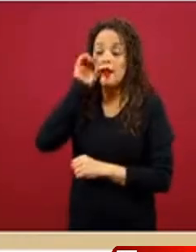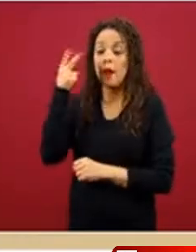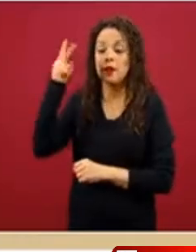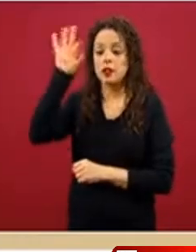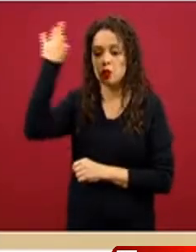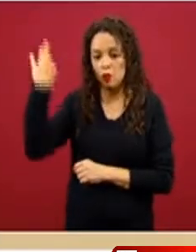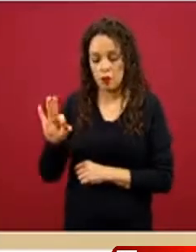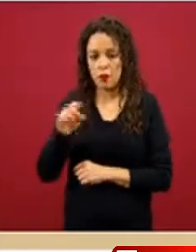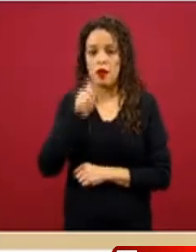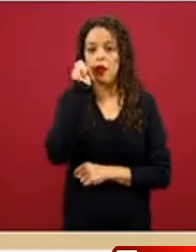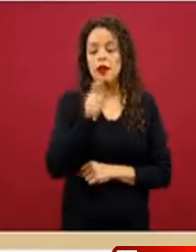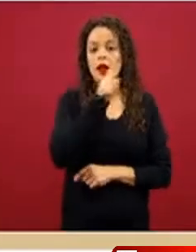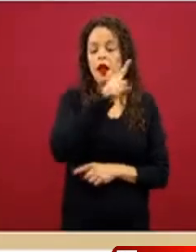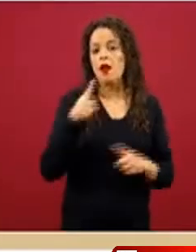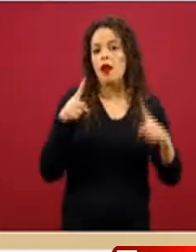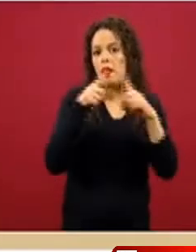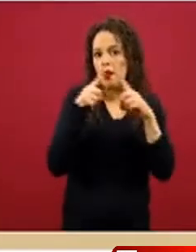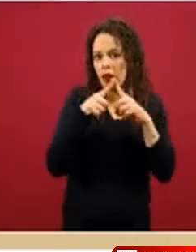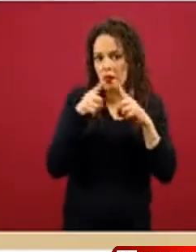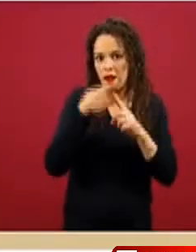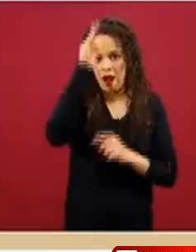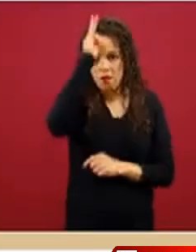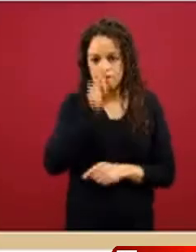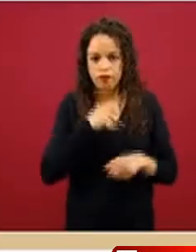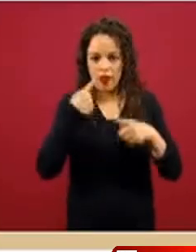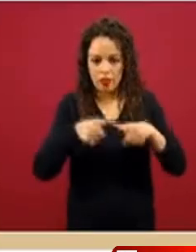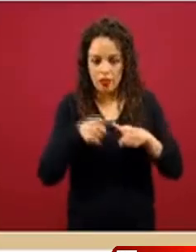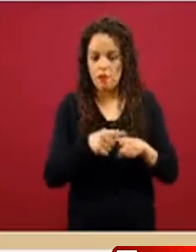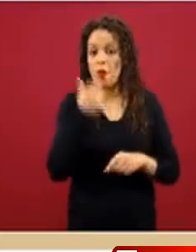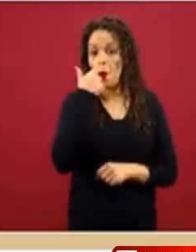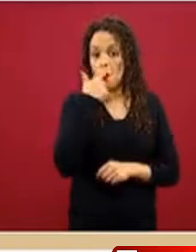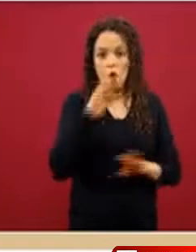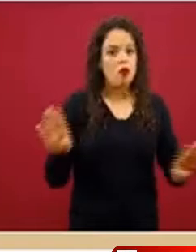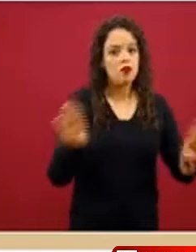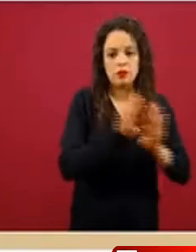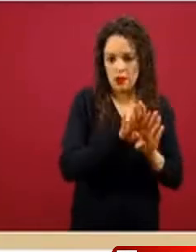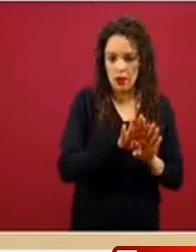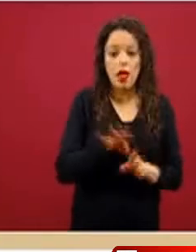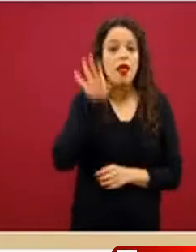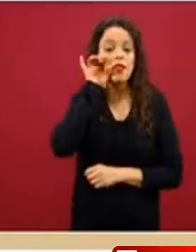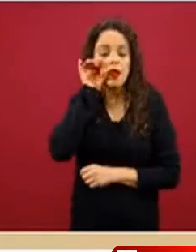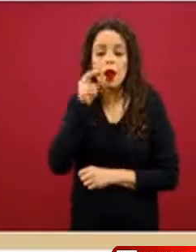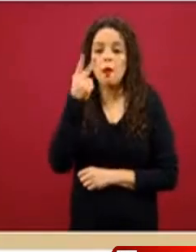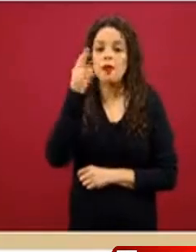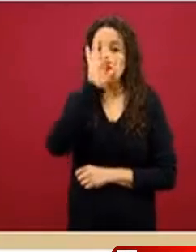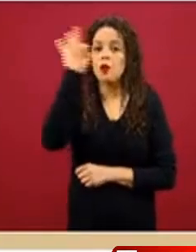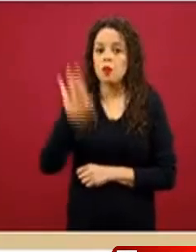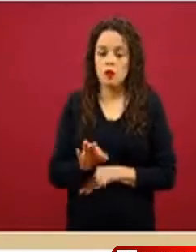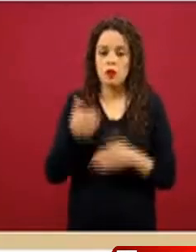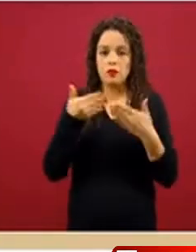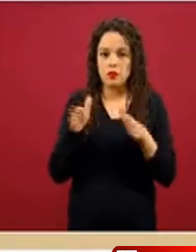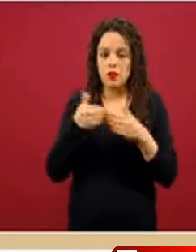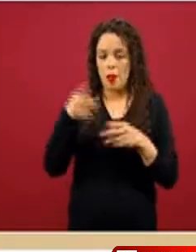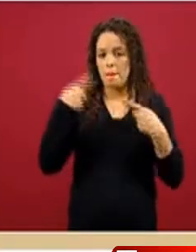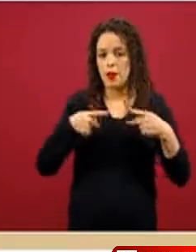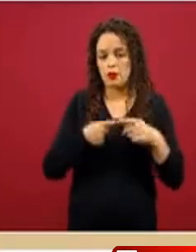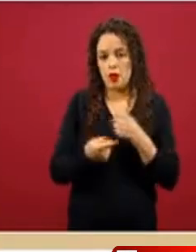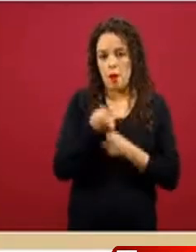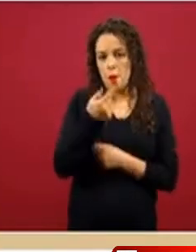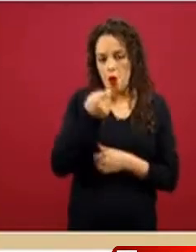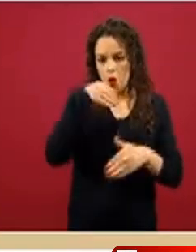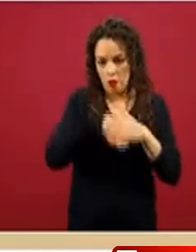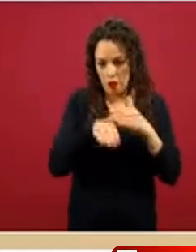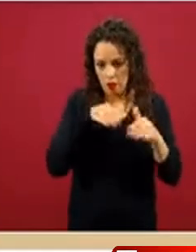rojo, utilizando la tecnología para seguir teniendo este acompañamiento